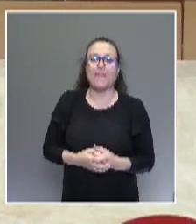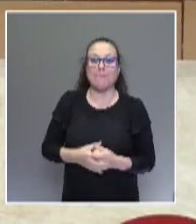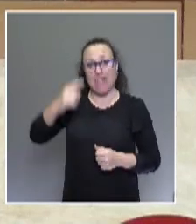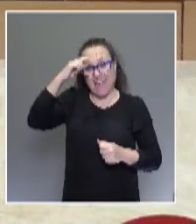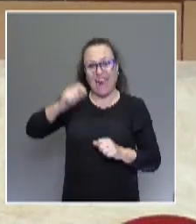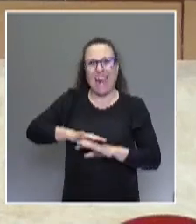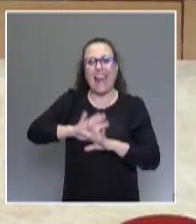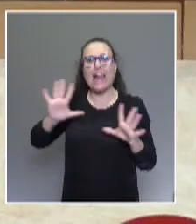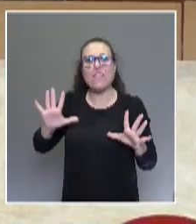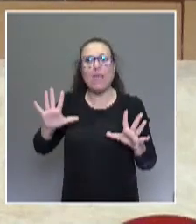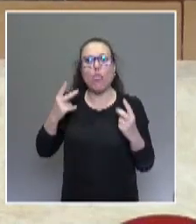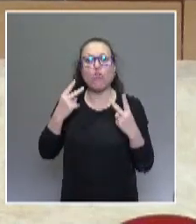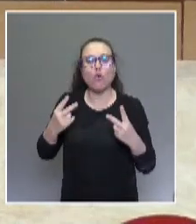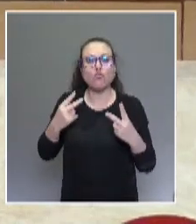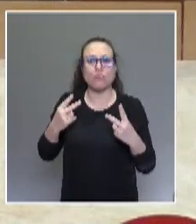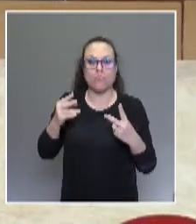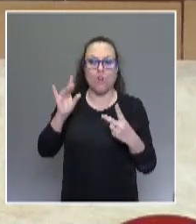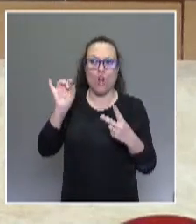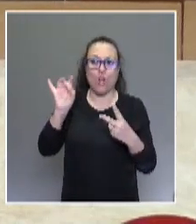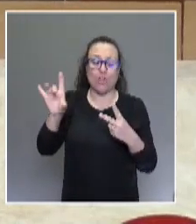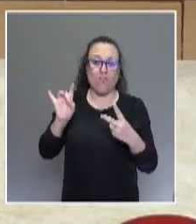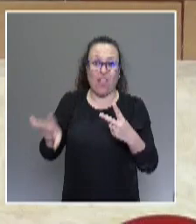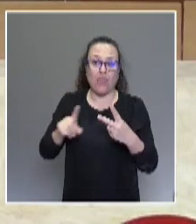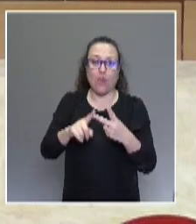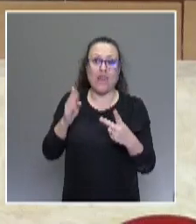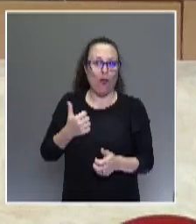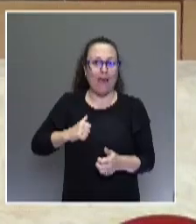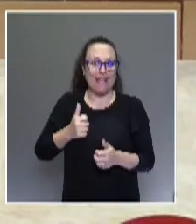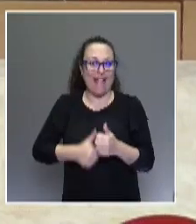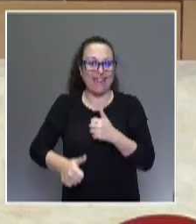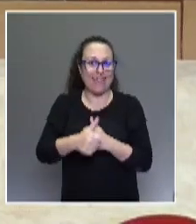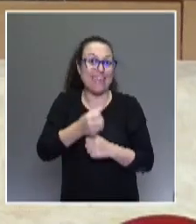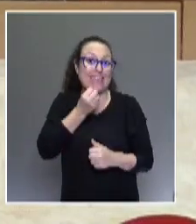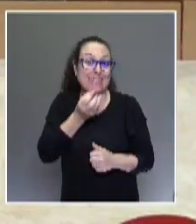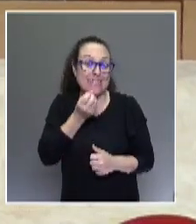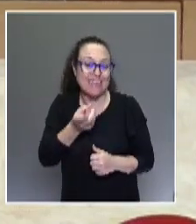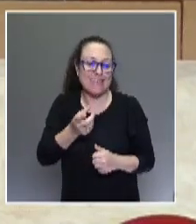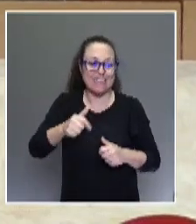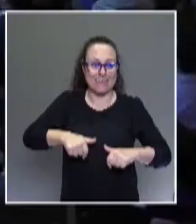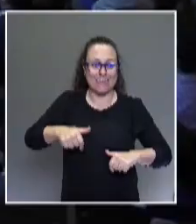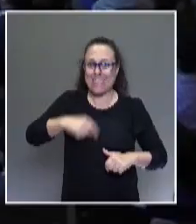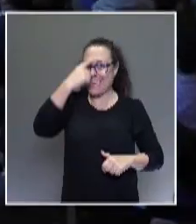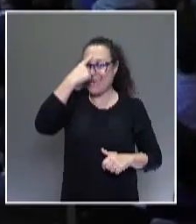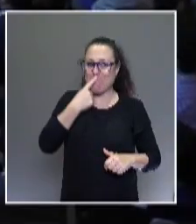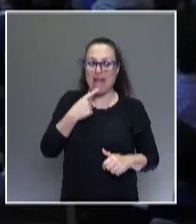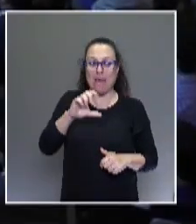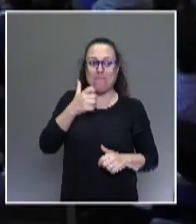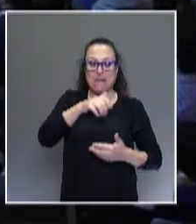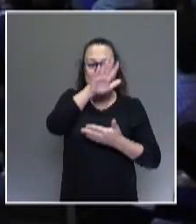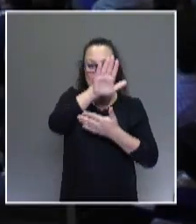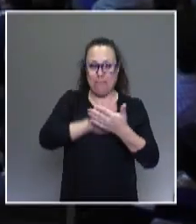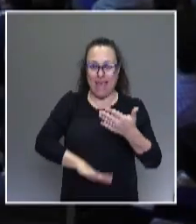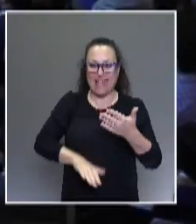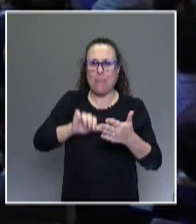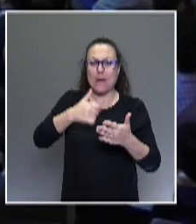clarificación de dos notificaciones de Providencia de apremio aquí tenemos en imagen la primera página del